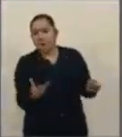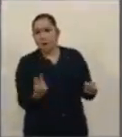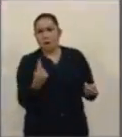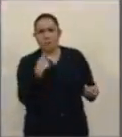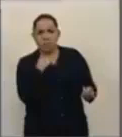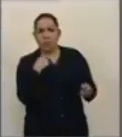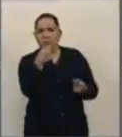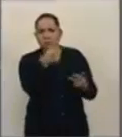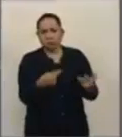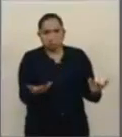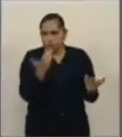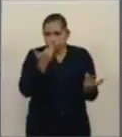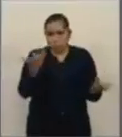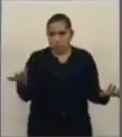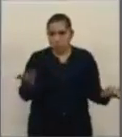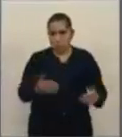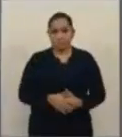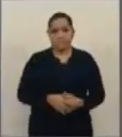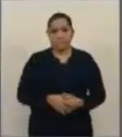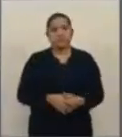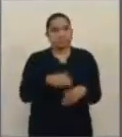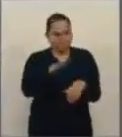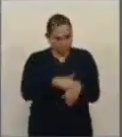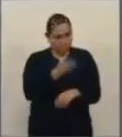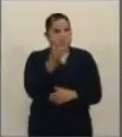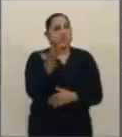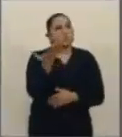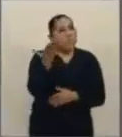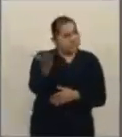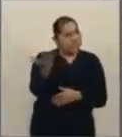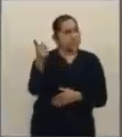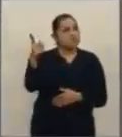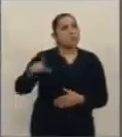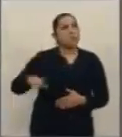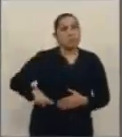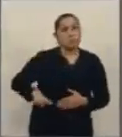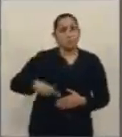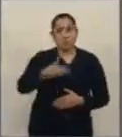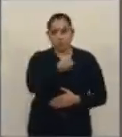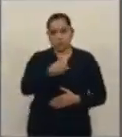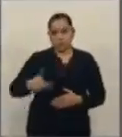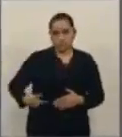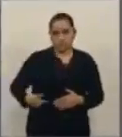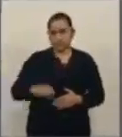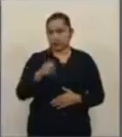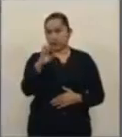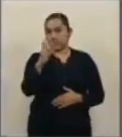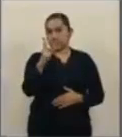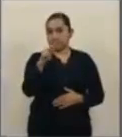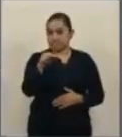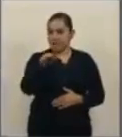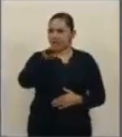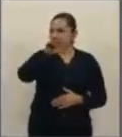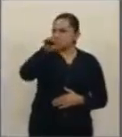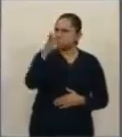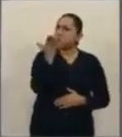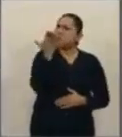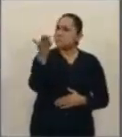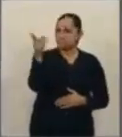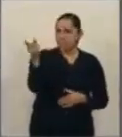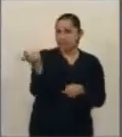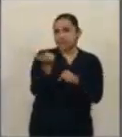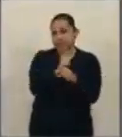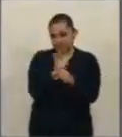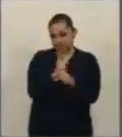anterior, exhortamos al ciudadano presidente constitucional de los Estados Unidos Mexicanos, licenciado Enrique